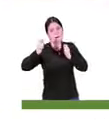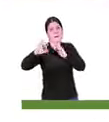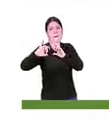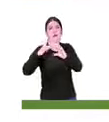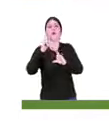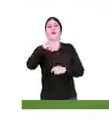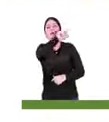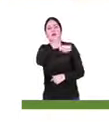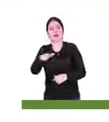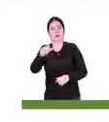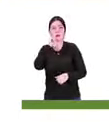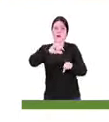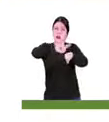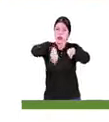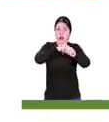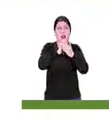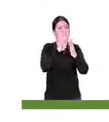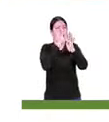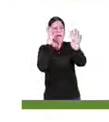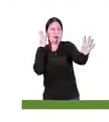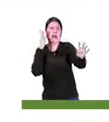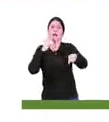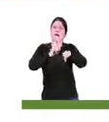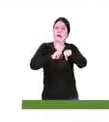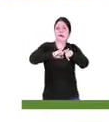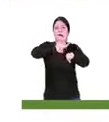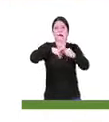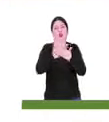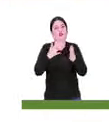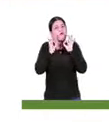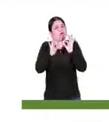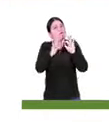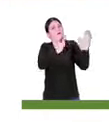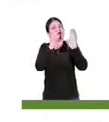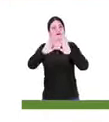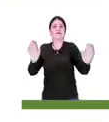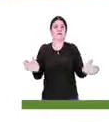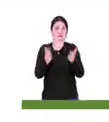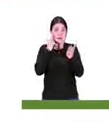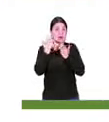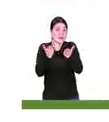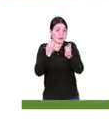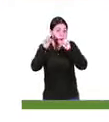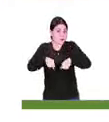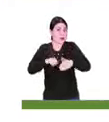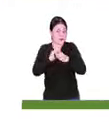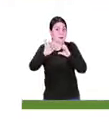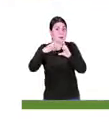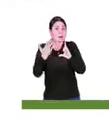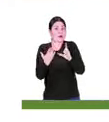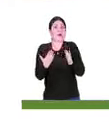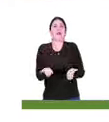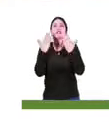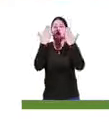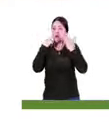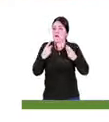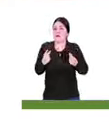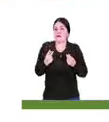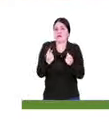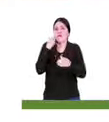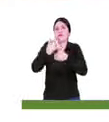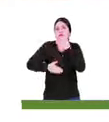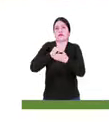tiempos de trámites, menos filas y un mejor servicio, además en su gran mayoría virtualizado, para que sea más sencillo y